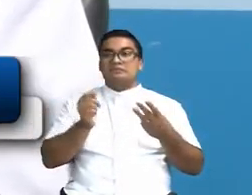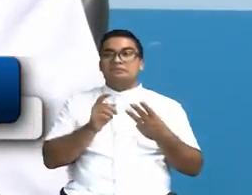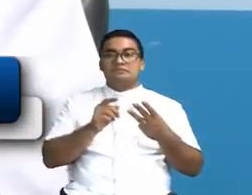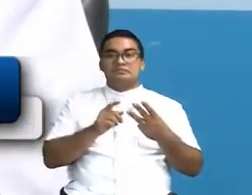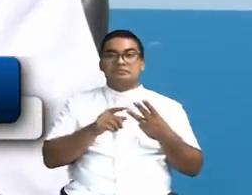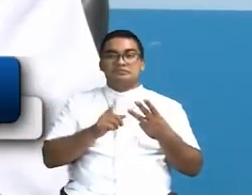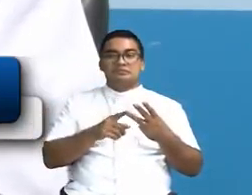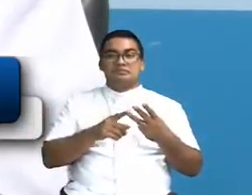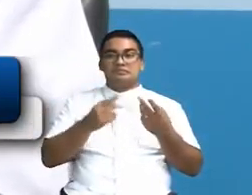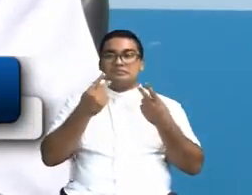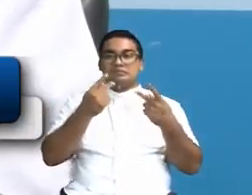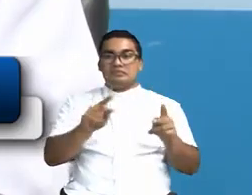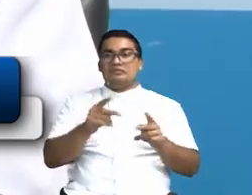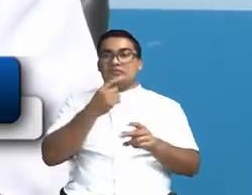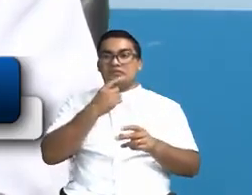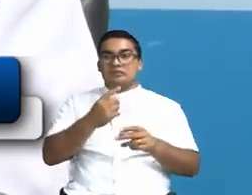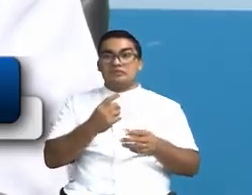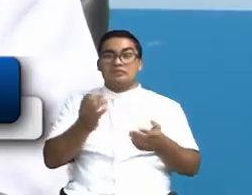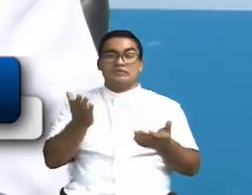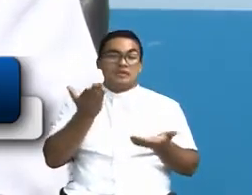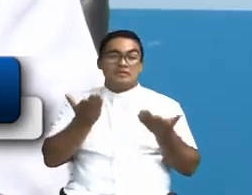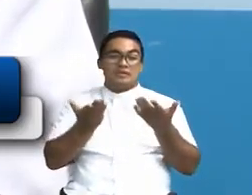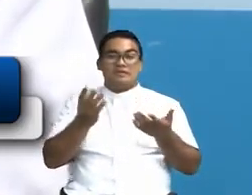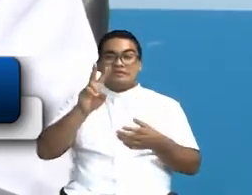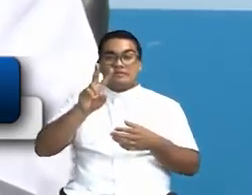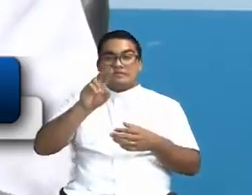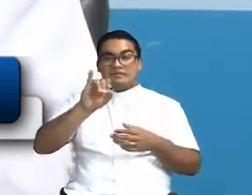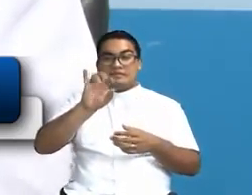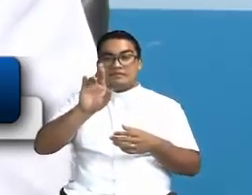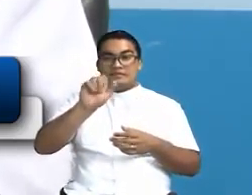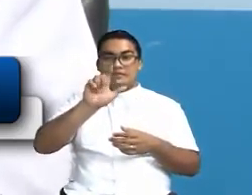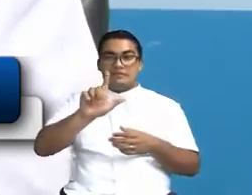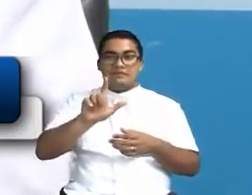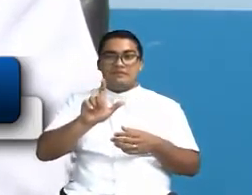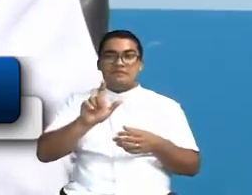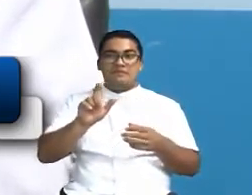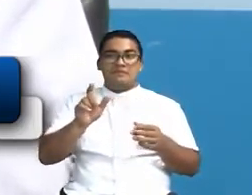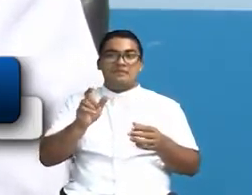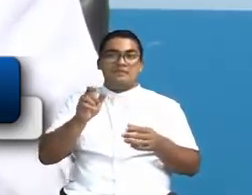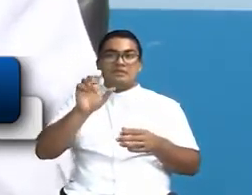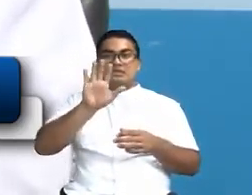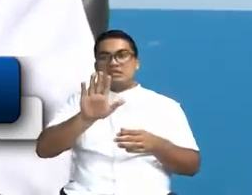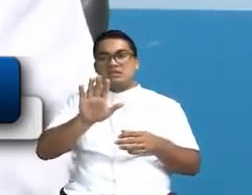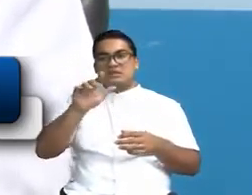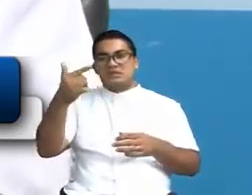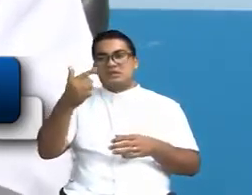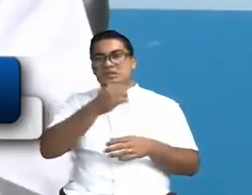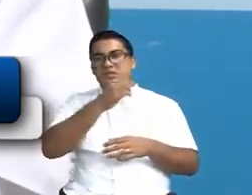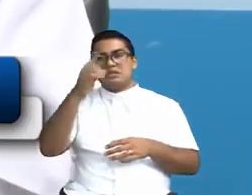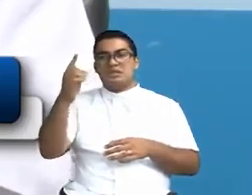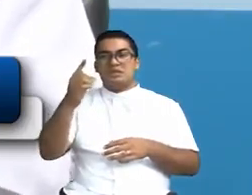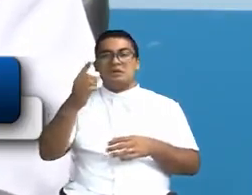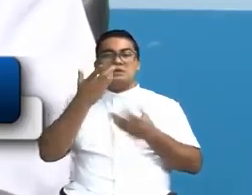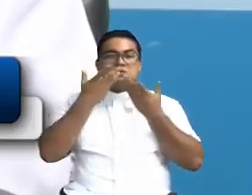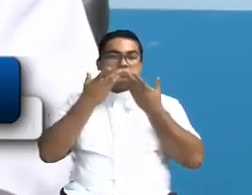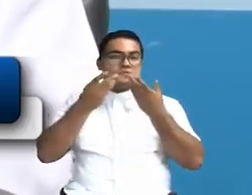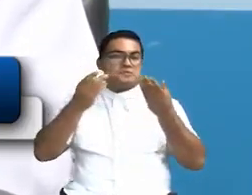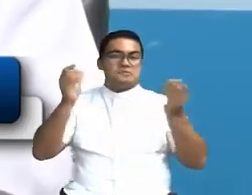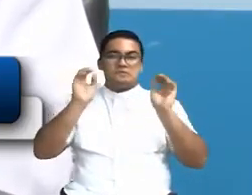Pero si nosotros observamos que se trata de un proceso viral, entonces, pues, el virus tarda 5 a 7 días en el organismo y